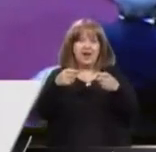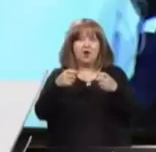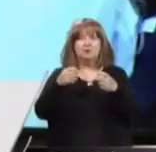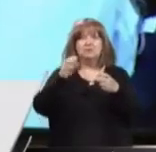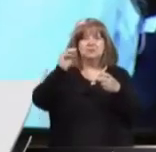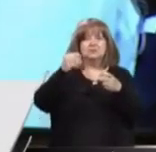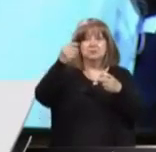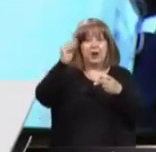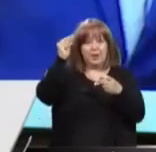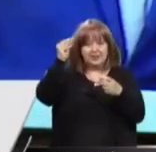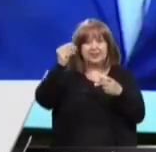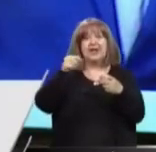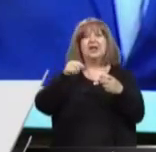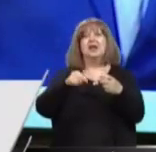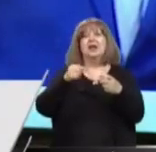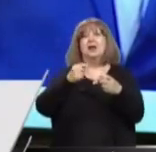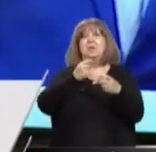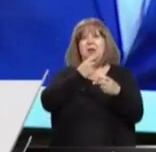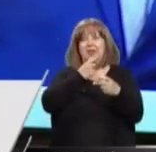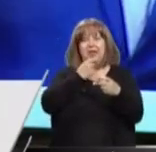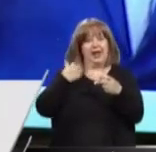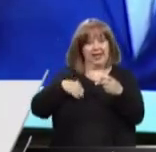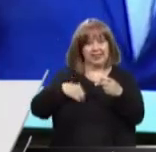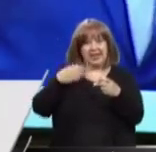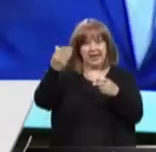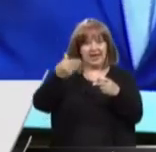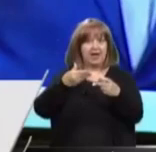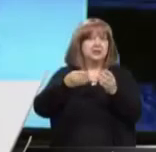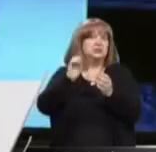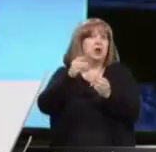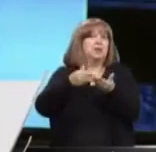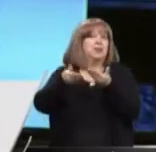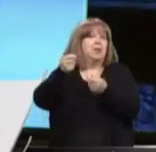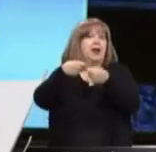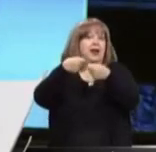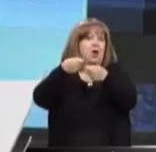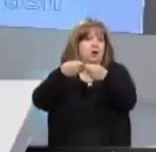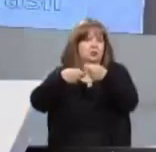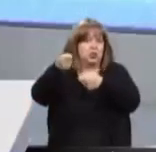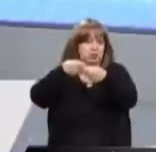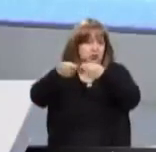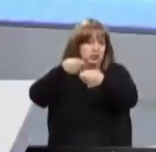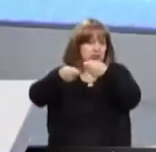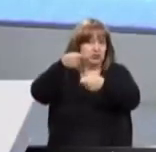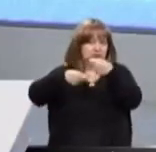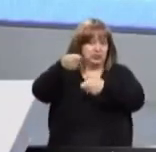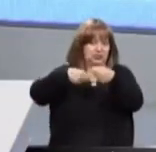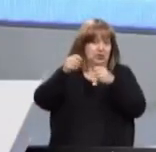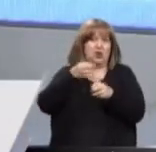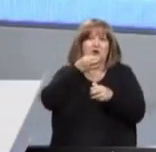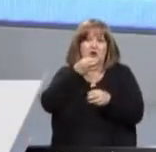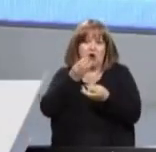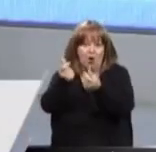de la región que van a estar representados en la CELAC mañana aquí. A sumarse. Para el volumen de intercambio de los dos países, tanto lo que le compramos nosotros a ellos como lo que les